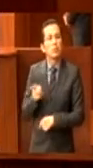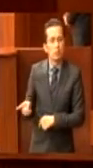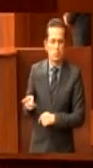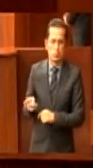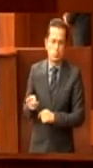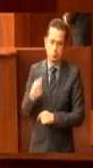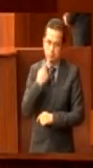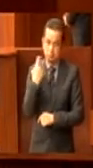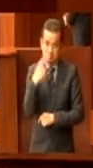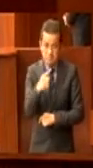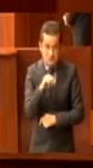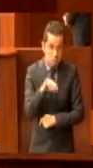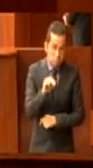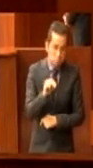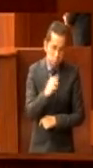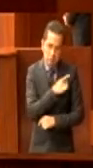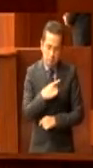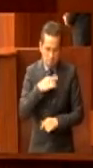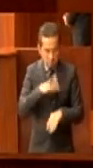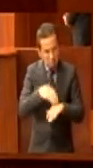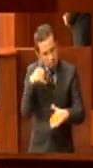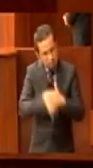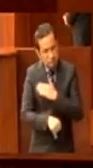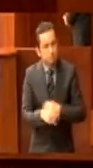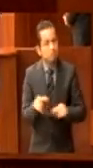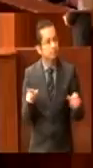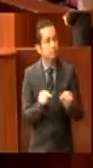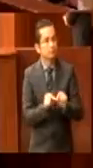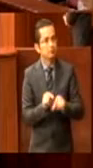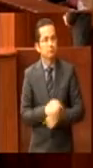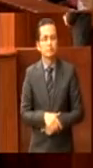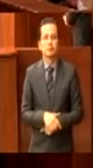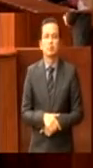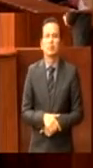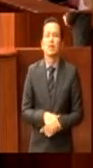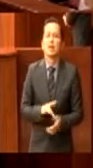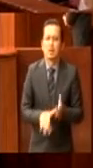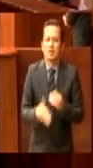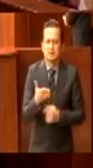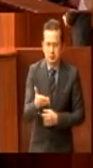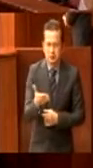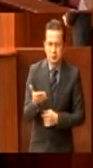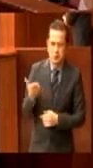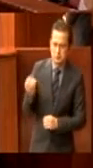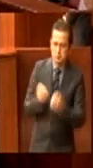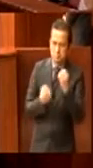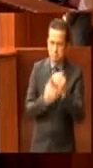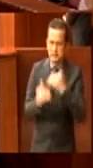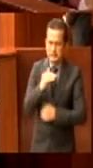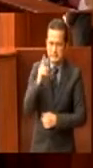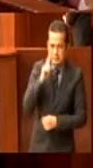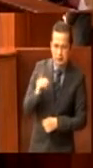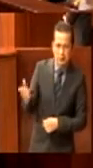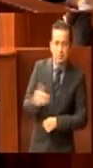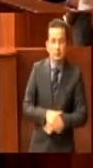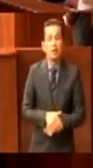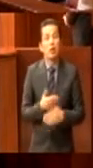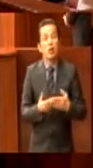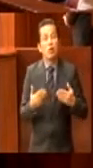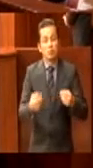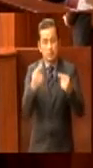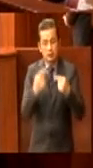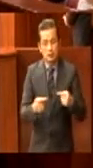el promovente sería cuanto más trata muchas gracias gracias magistrada seguiríamos con el asunto